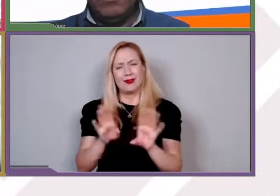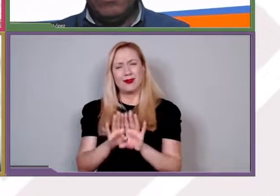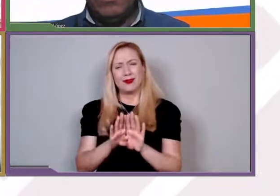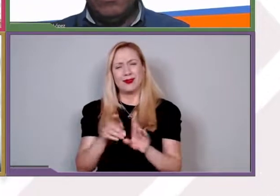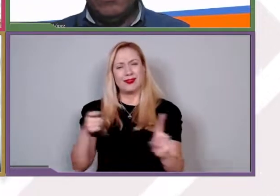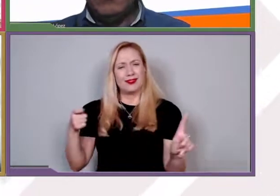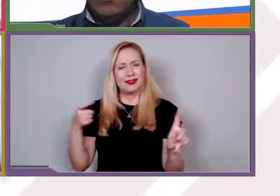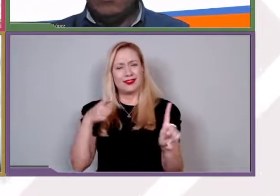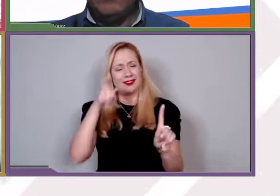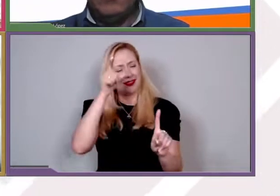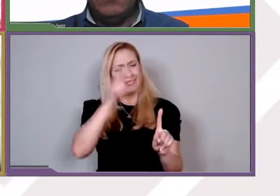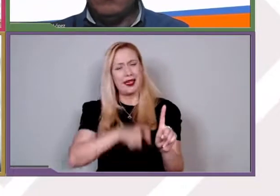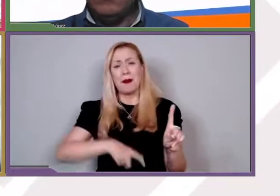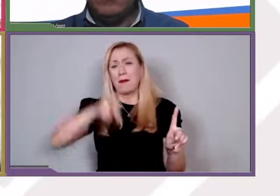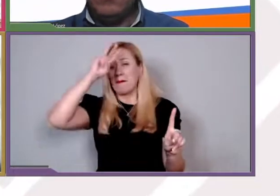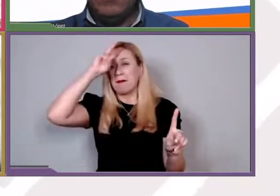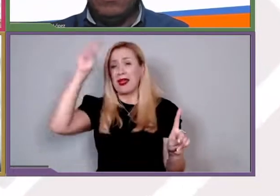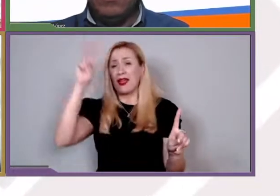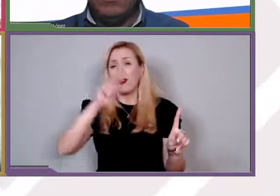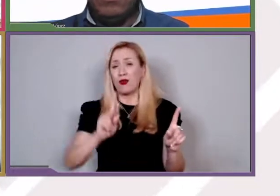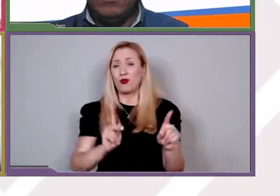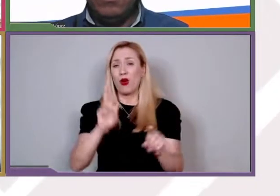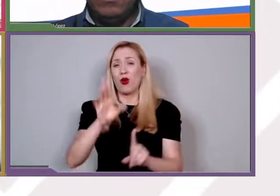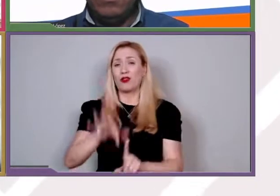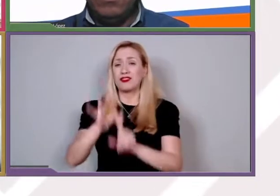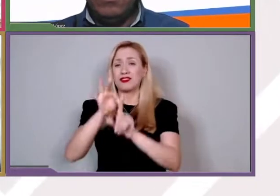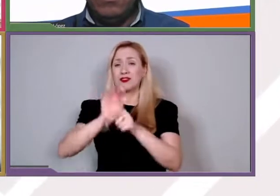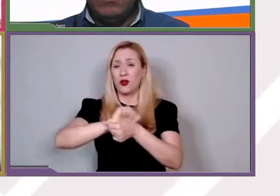estigma asociado ahora a la COVID?